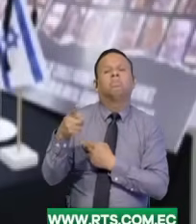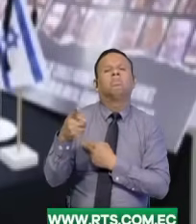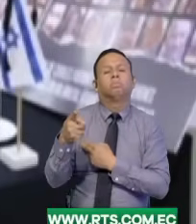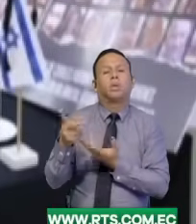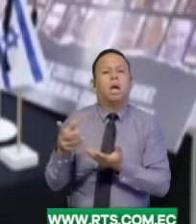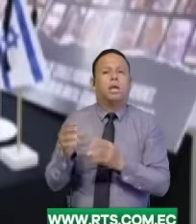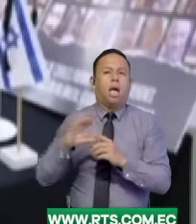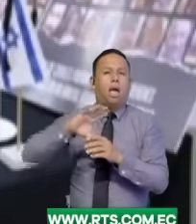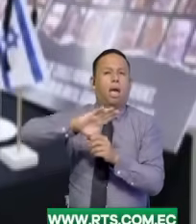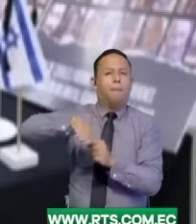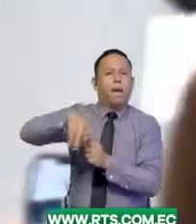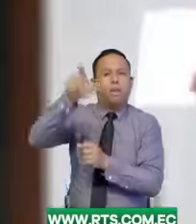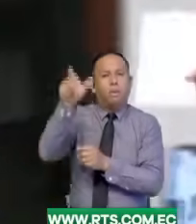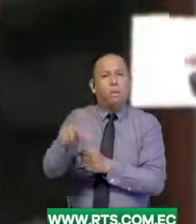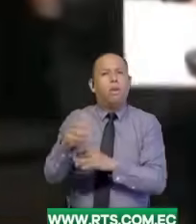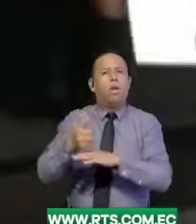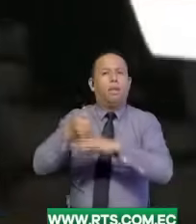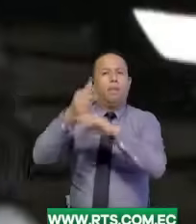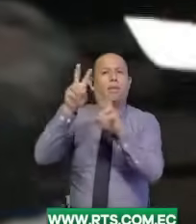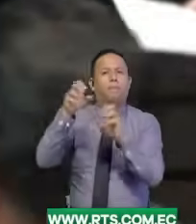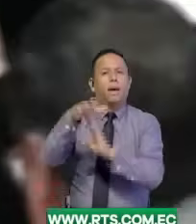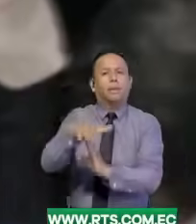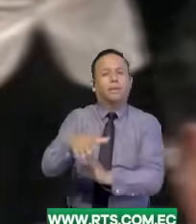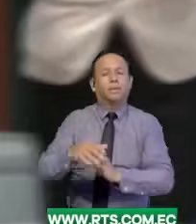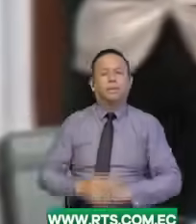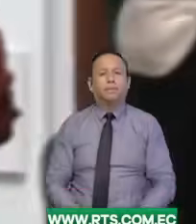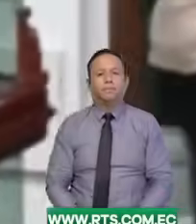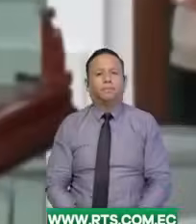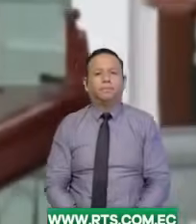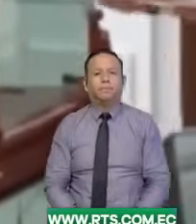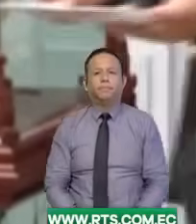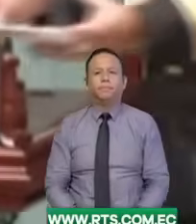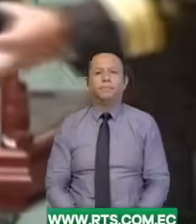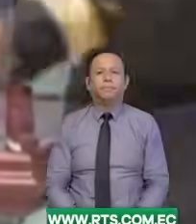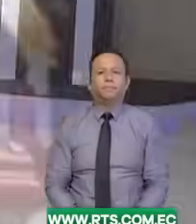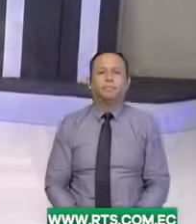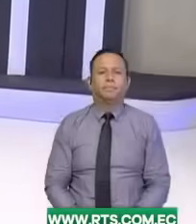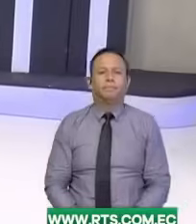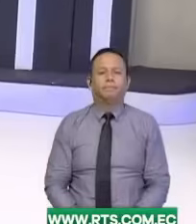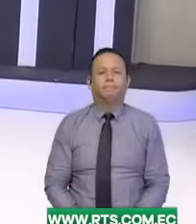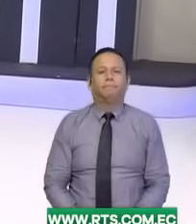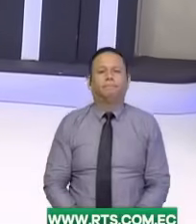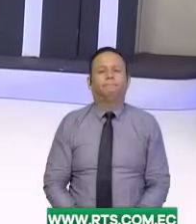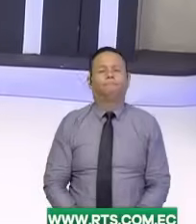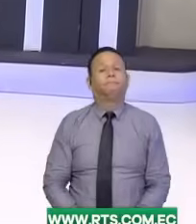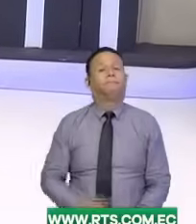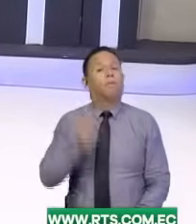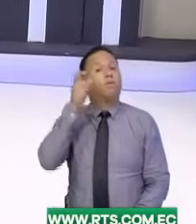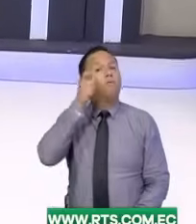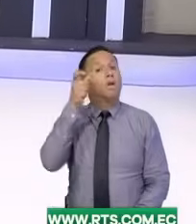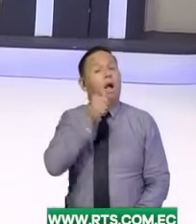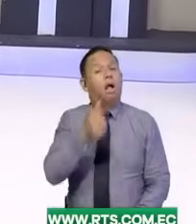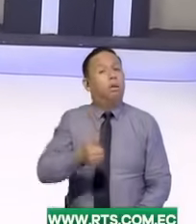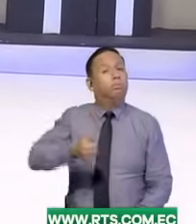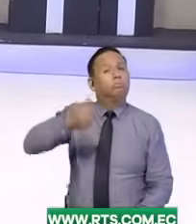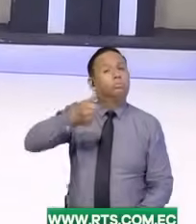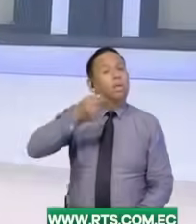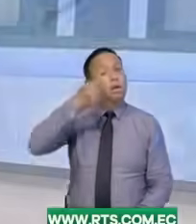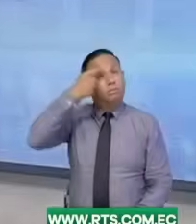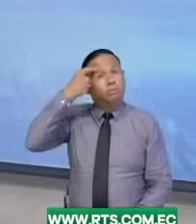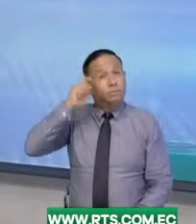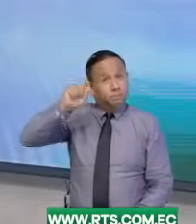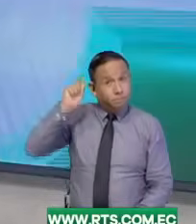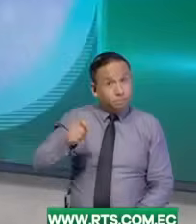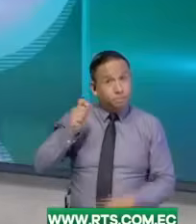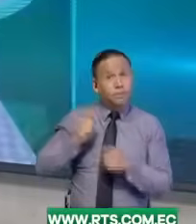como embajadora de paz, informó Héctor Romero. La fiscal general del Estado, Diana